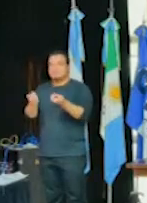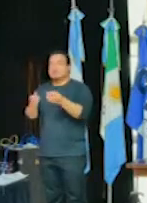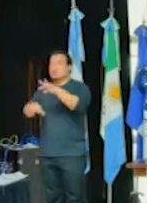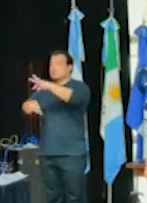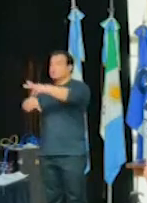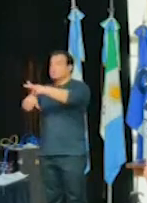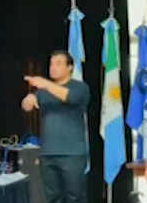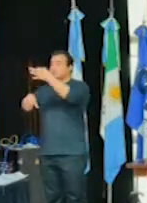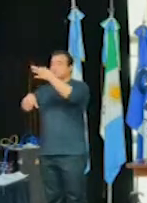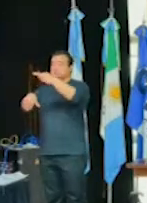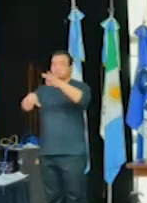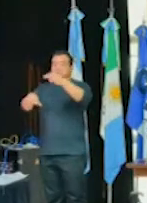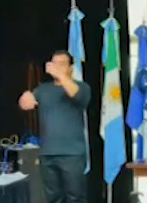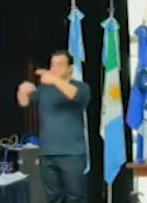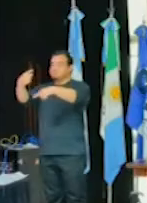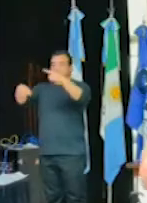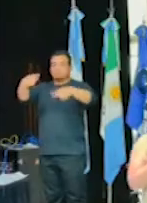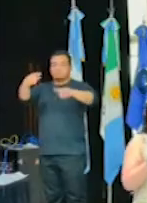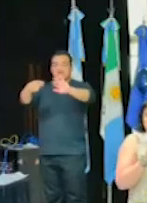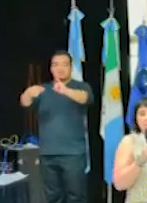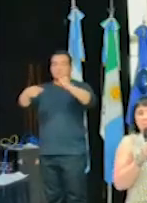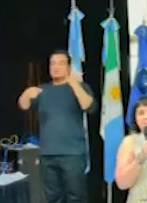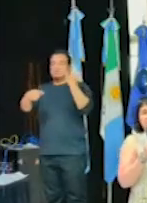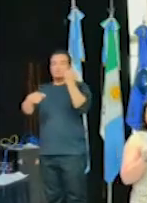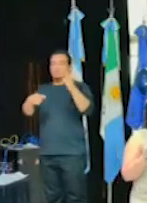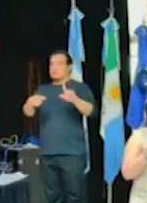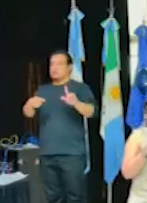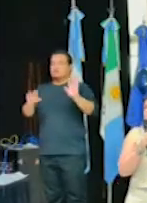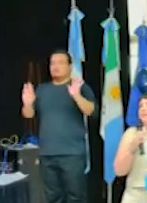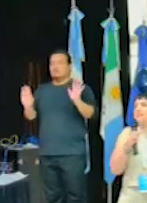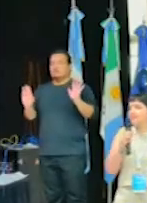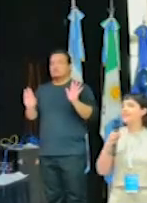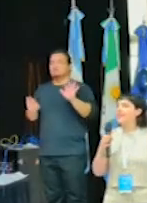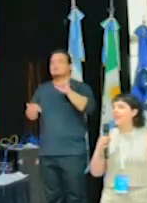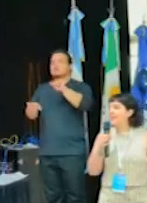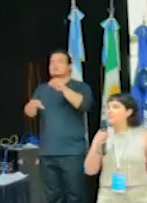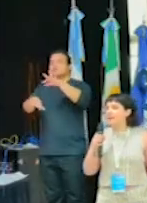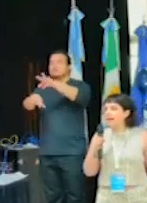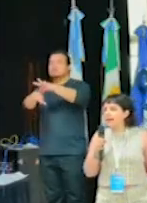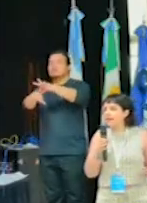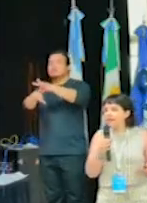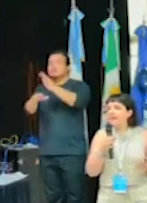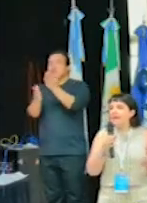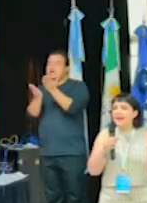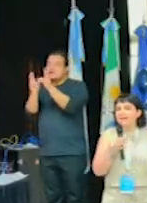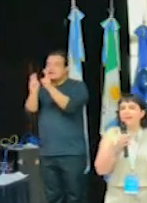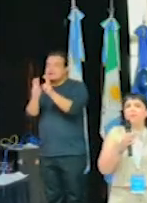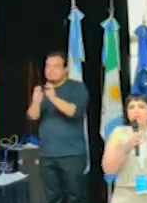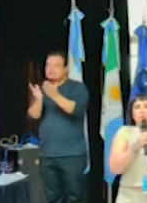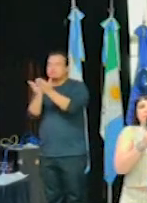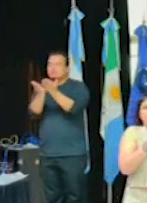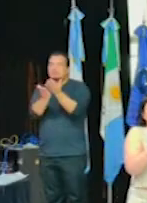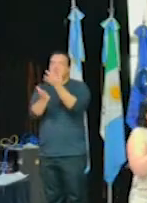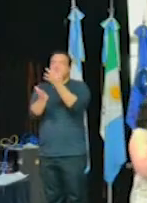a la inteligencia artificial para los pacientes cuáles son las especialidades médicas más calificadas, a quién